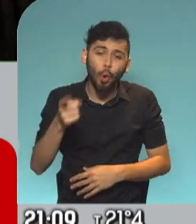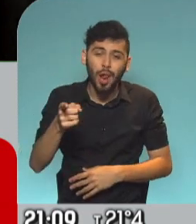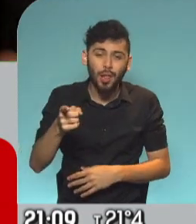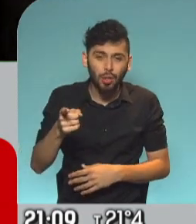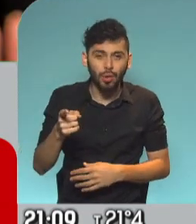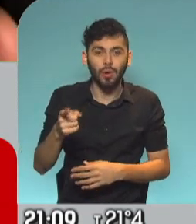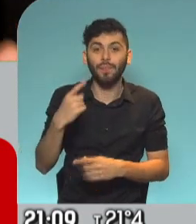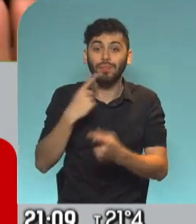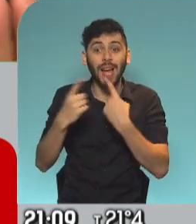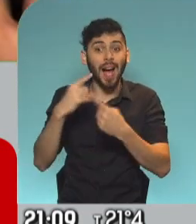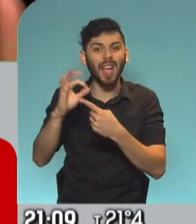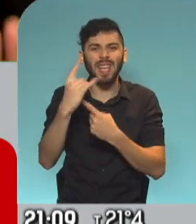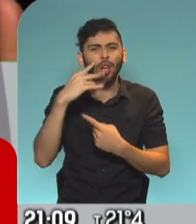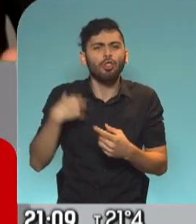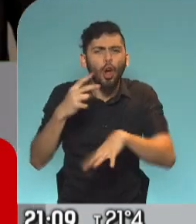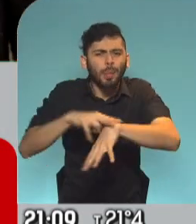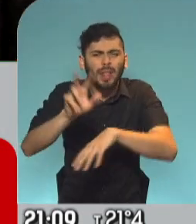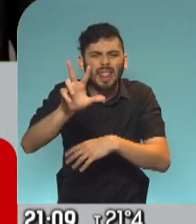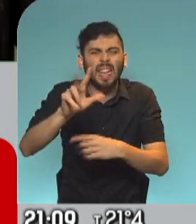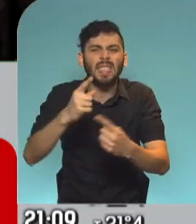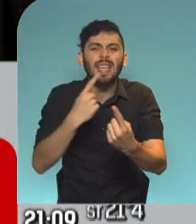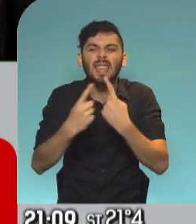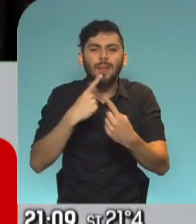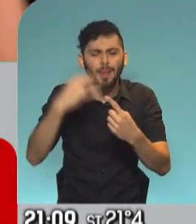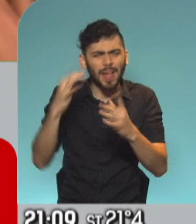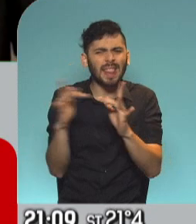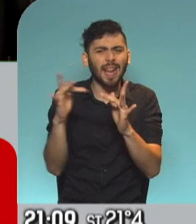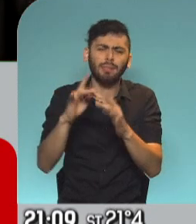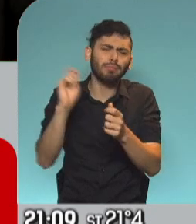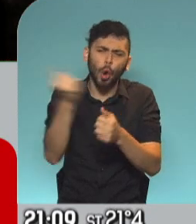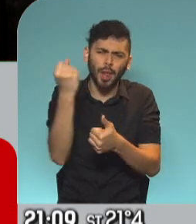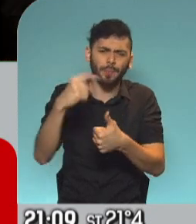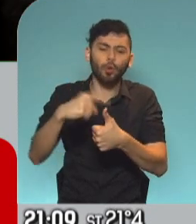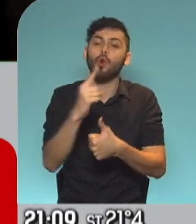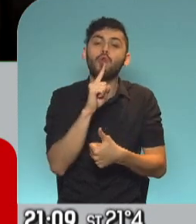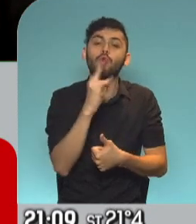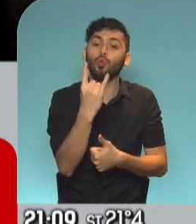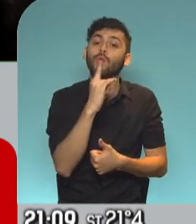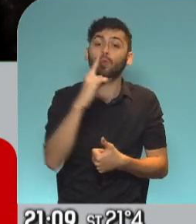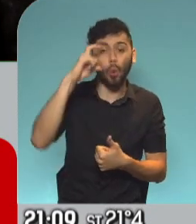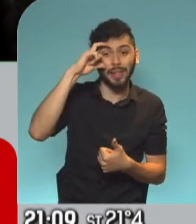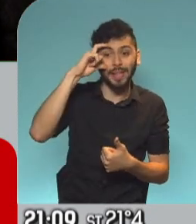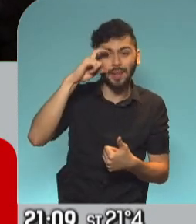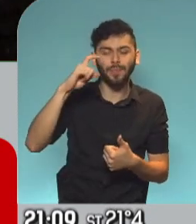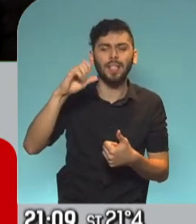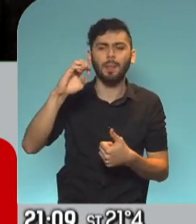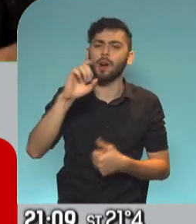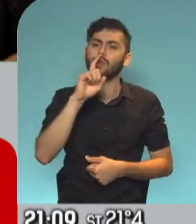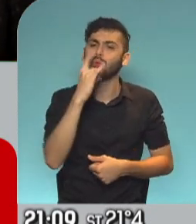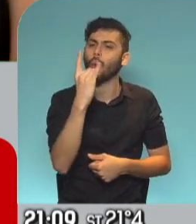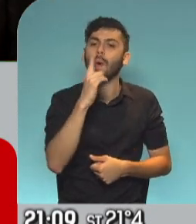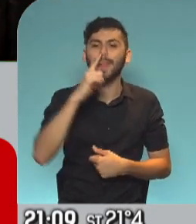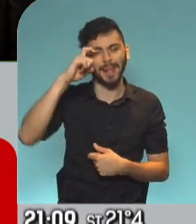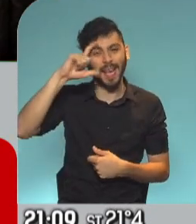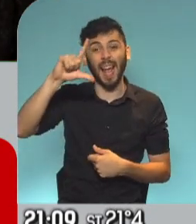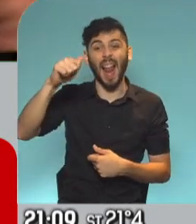Quino. Quiero recomendar 3 reportajes que están en la web que son emblemáticos. El de Tute en Tutelandia es un capítulo precioso,